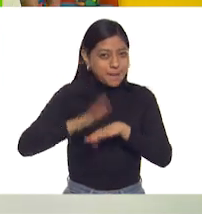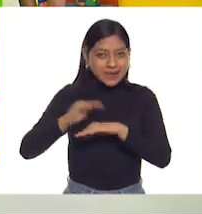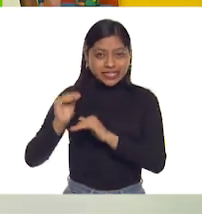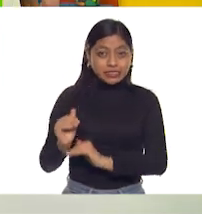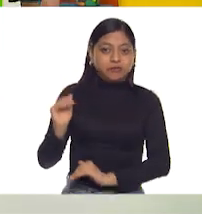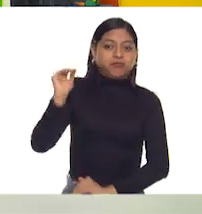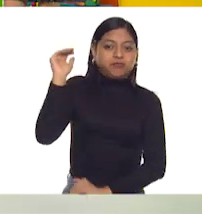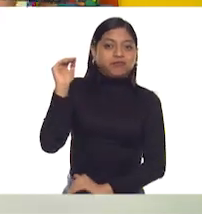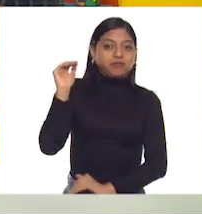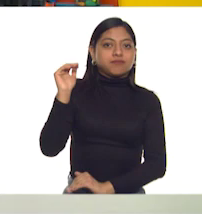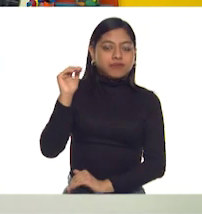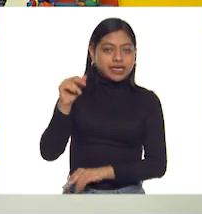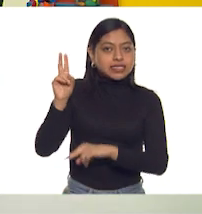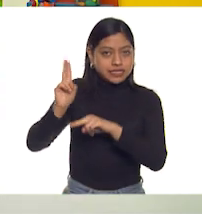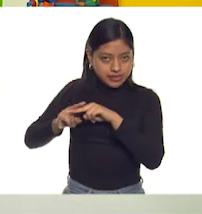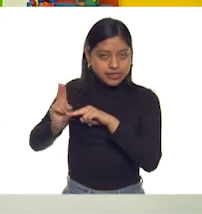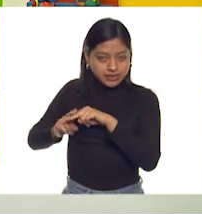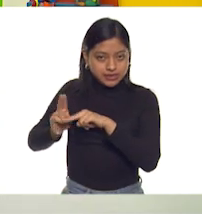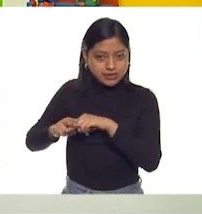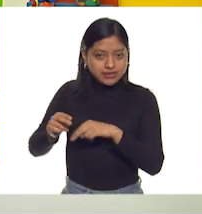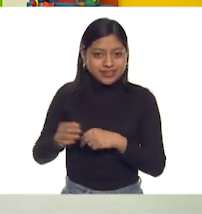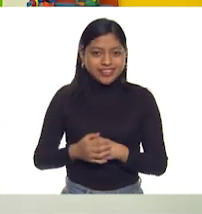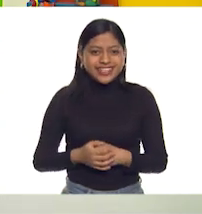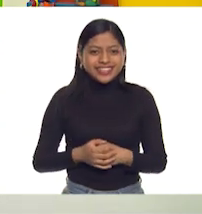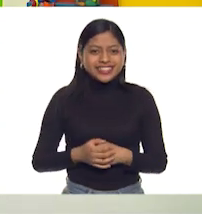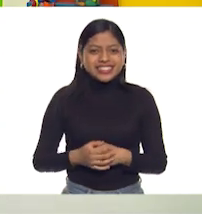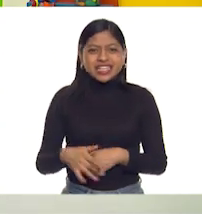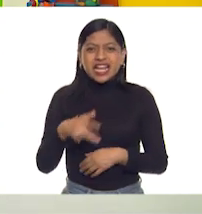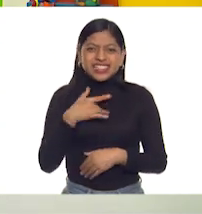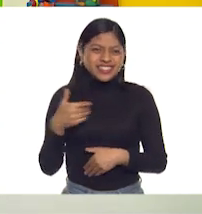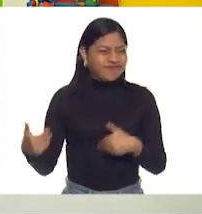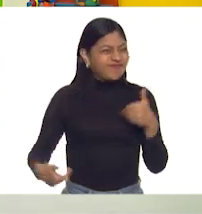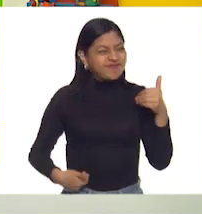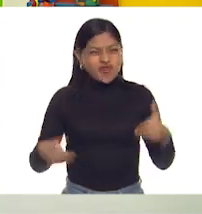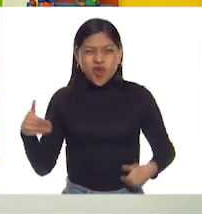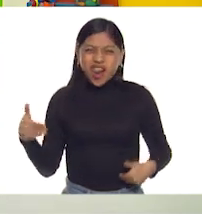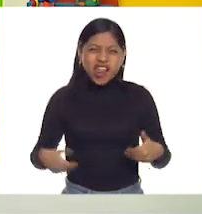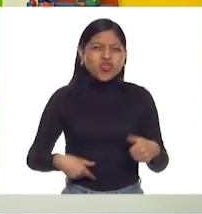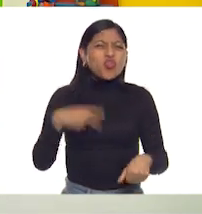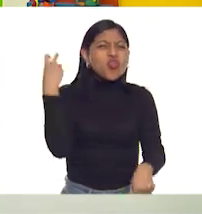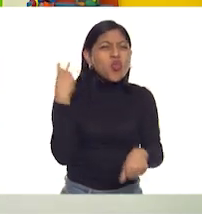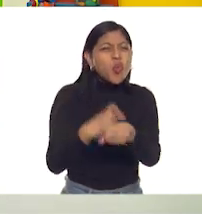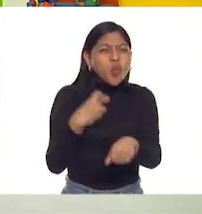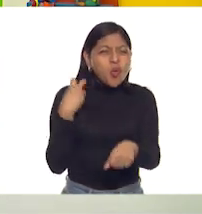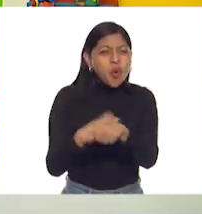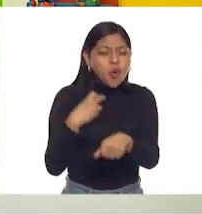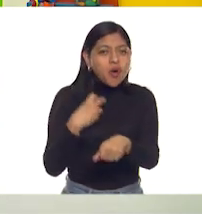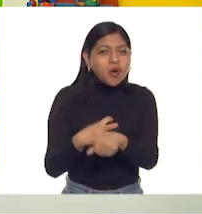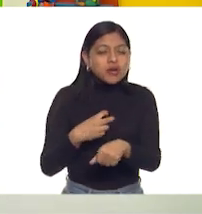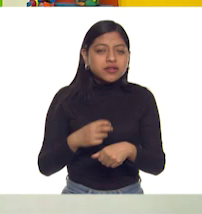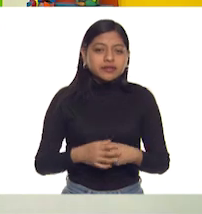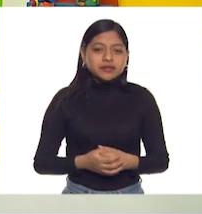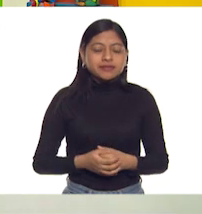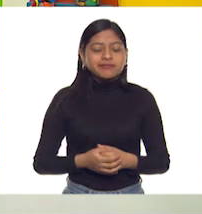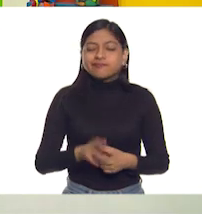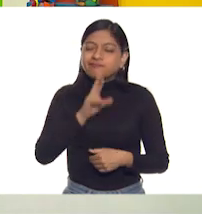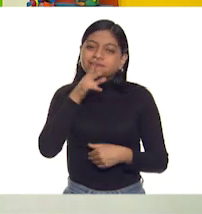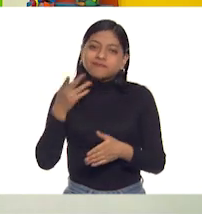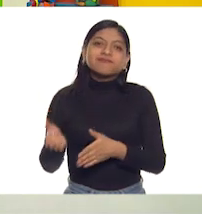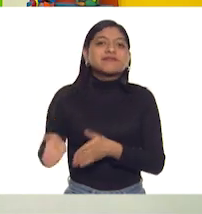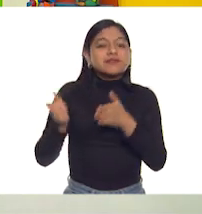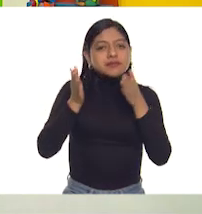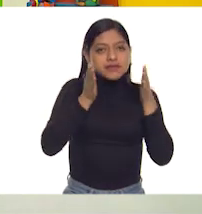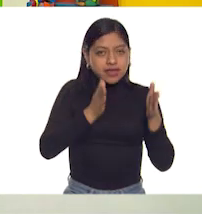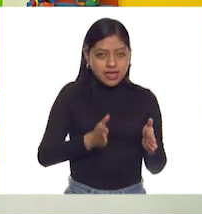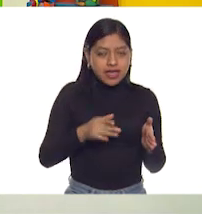grandota. Pero estaba demasiado dura. Y se pasó a la otra